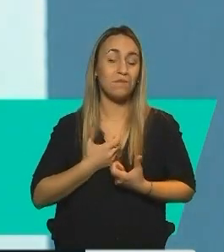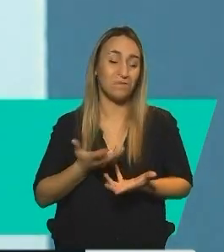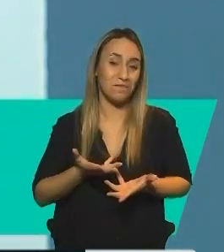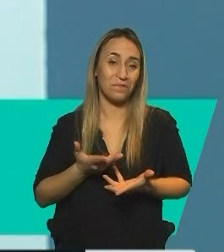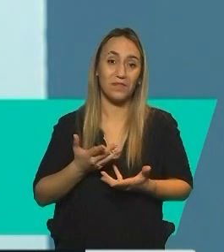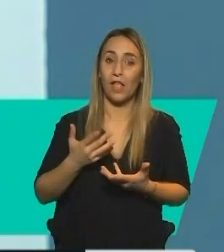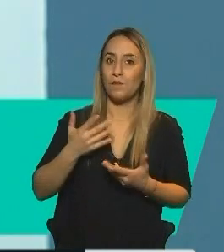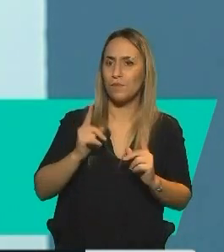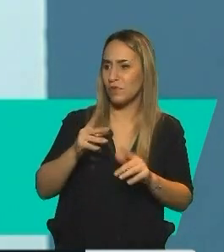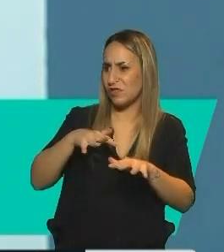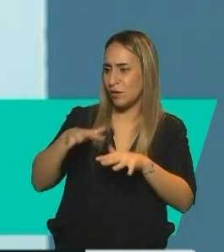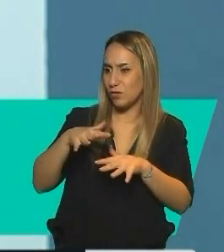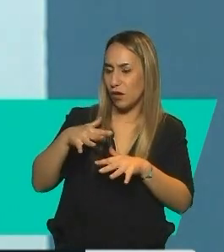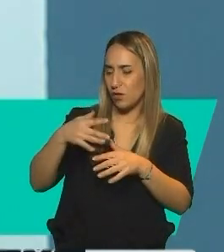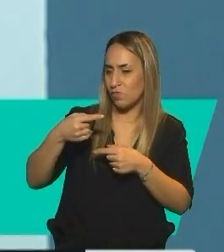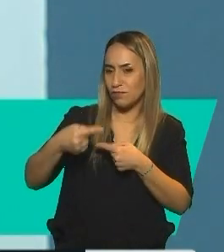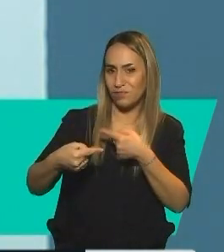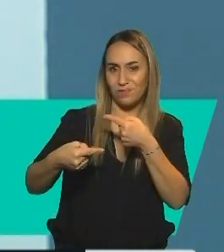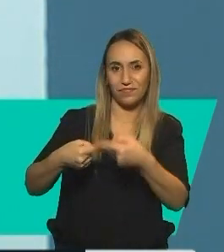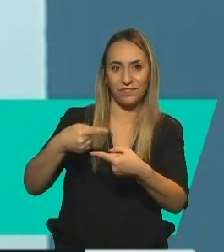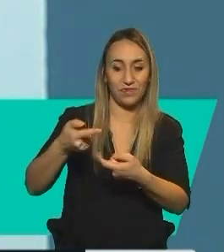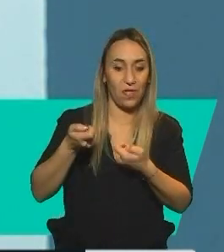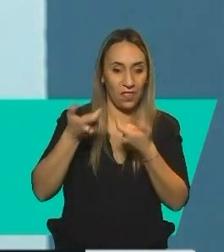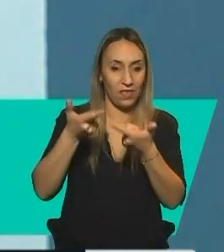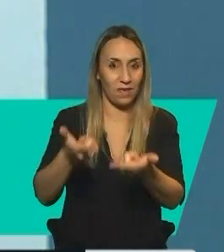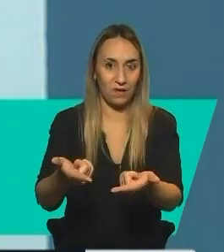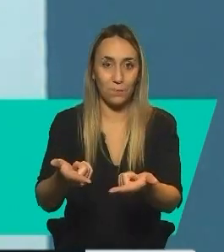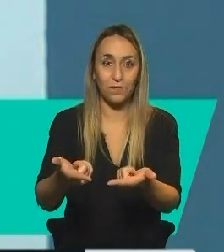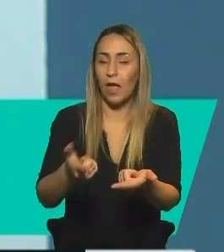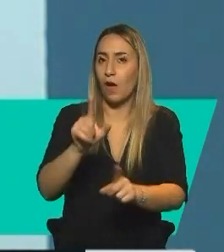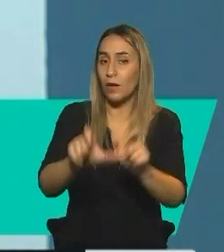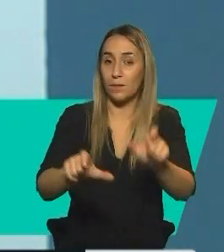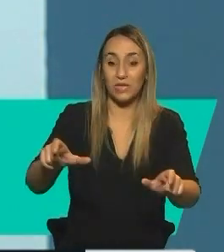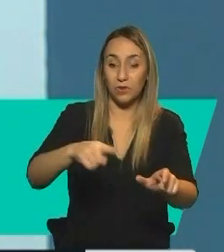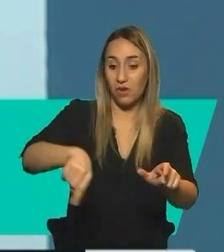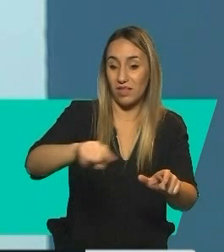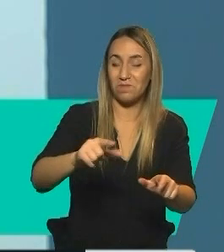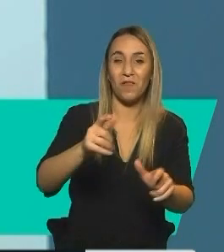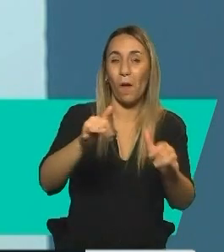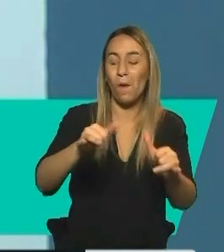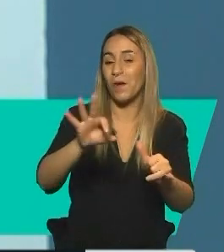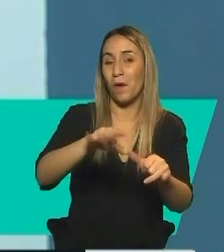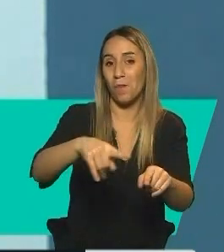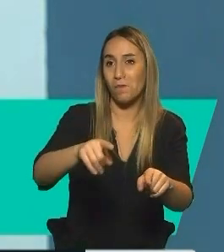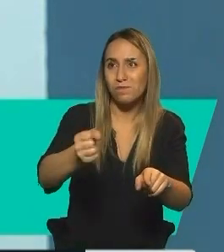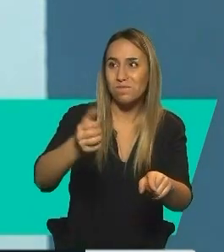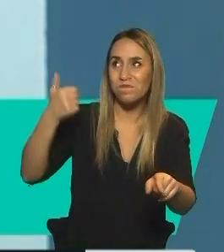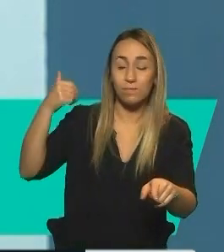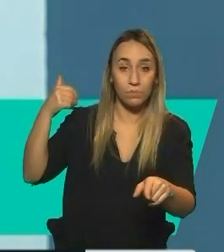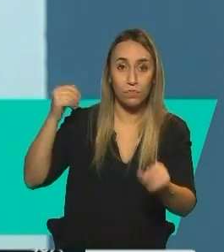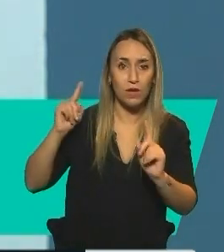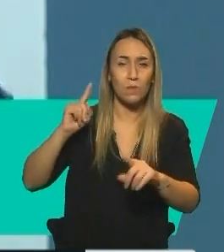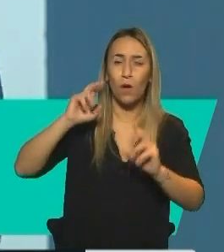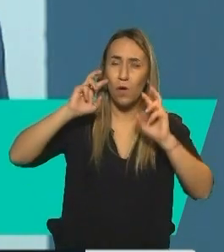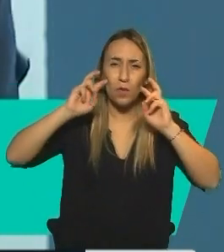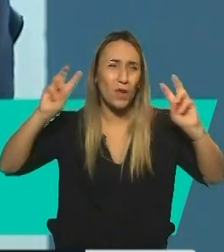la experiencia vivencial, la vivencia de lo ocurrido, lo que por ahí nosotros podemos tener, los ruidos de aquel momento,